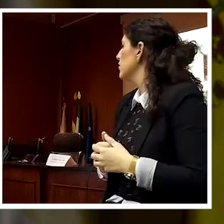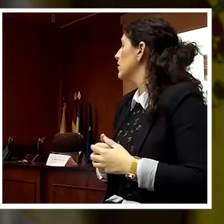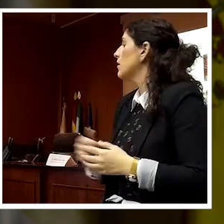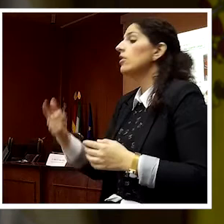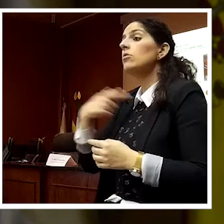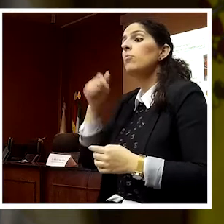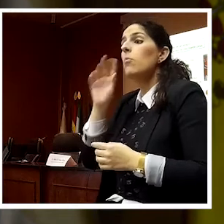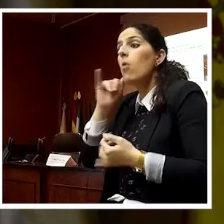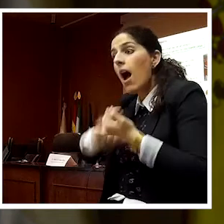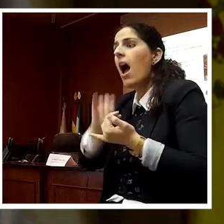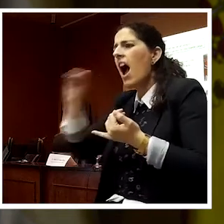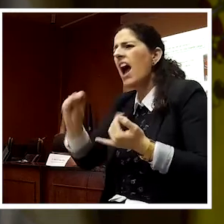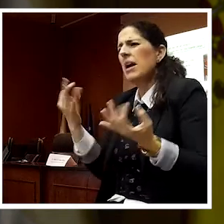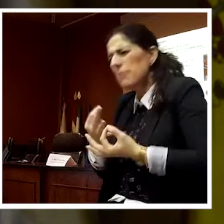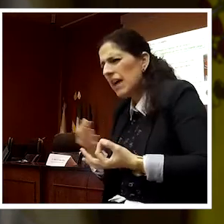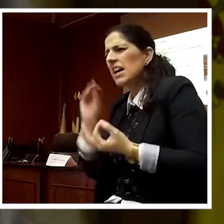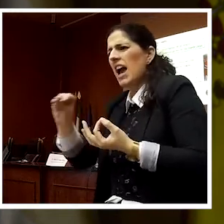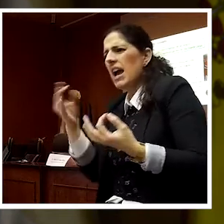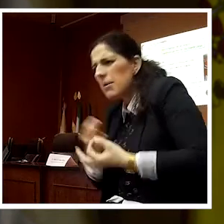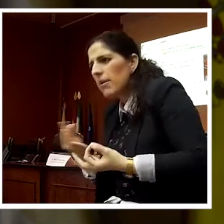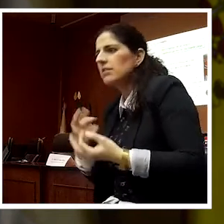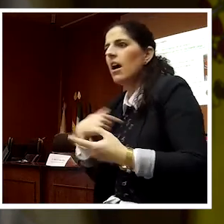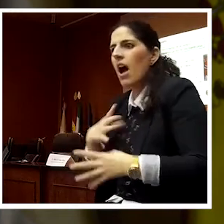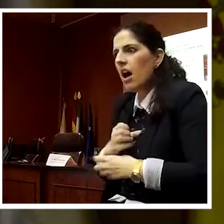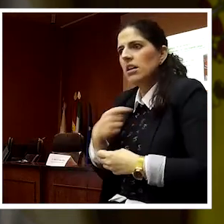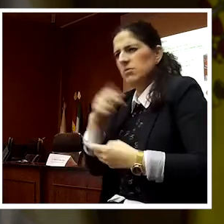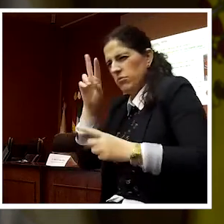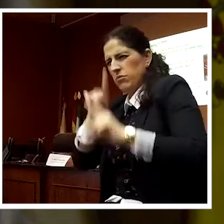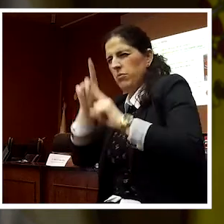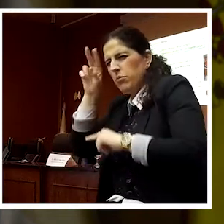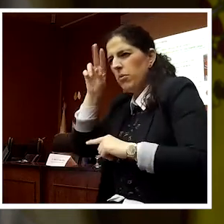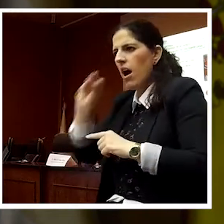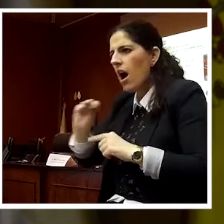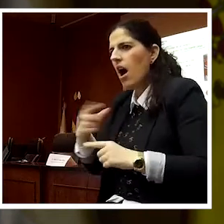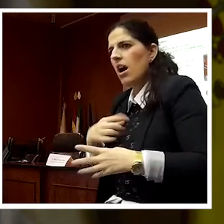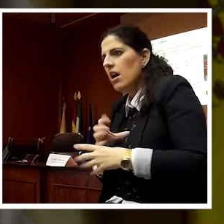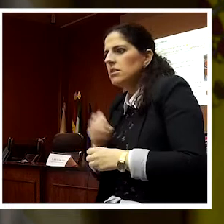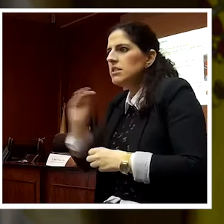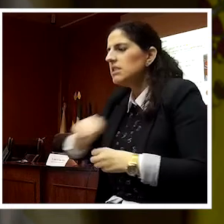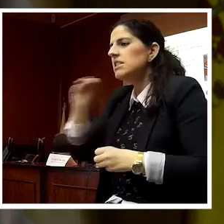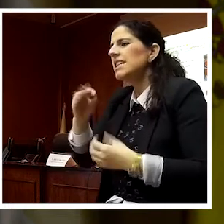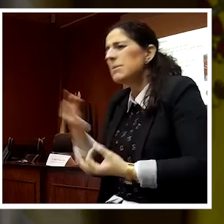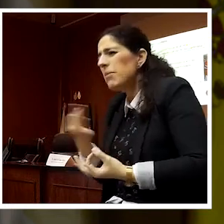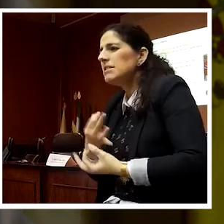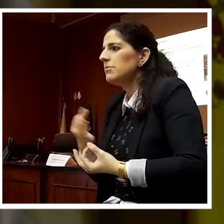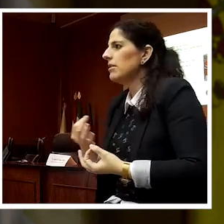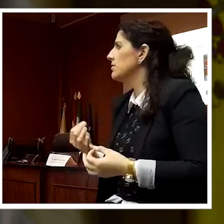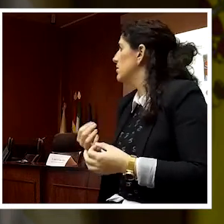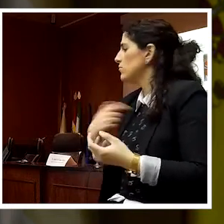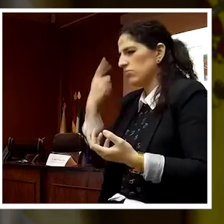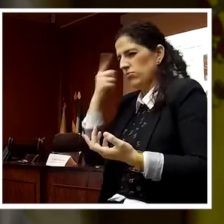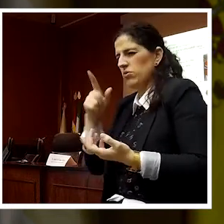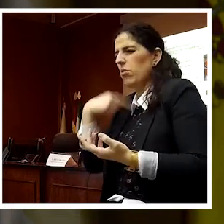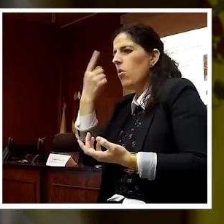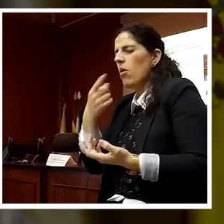Yo no paraba de preguntarle qué te pasa, la angustia propia de la situación, de la incertidumbre, le veo